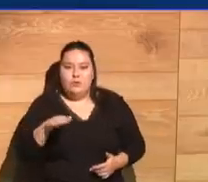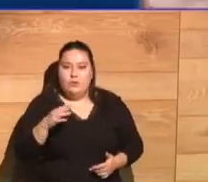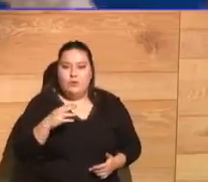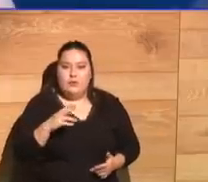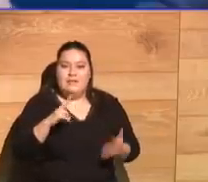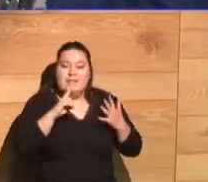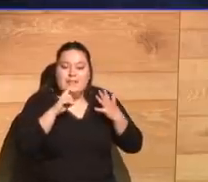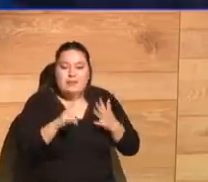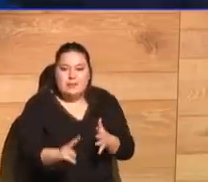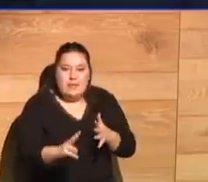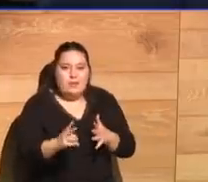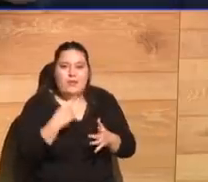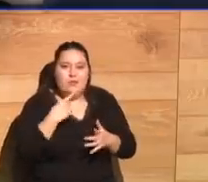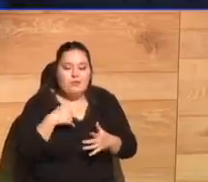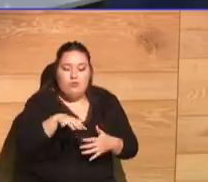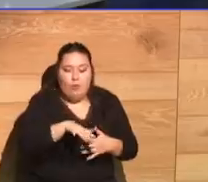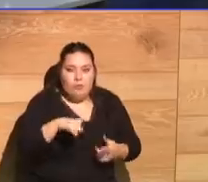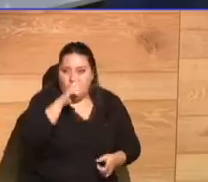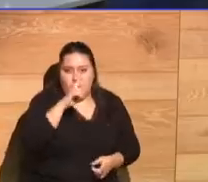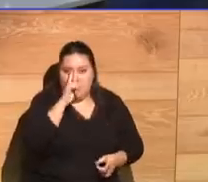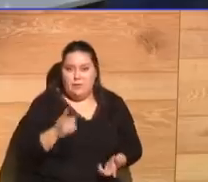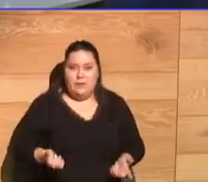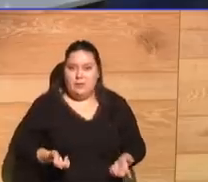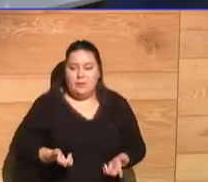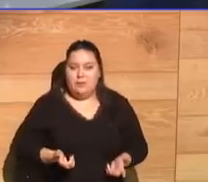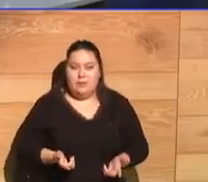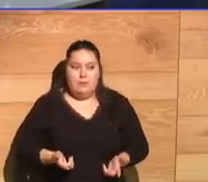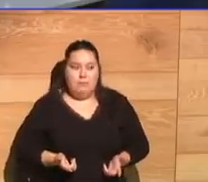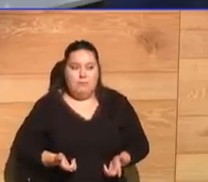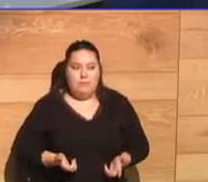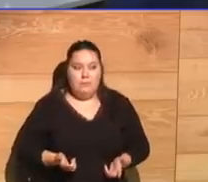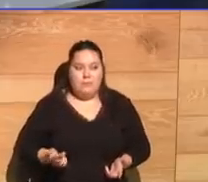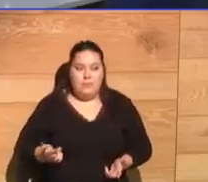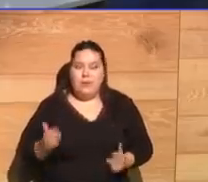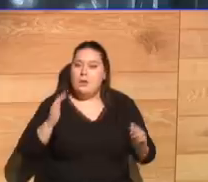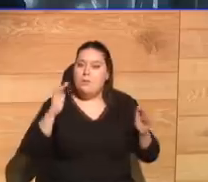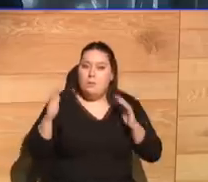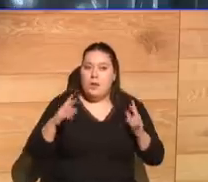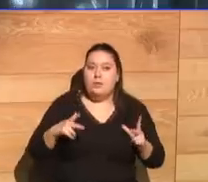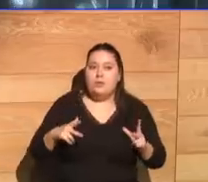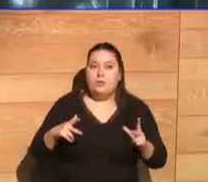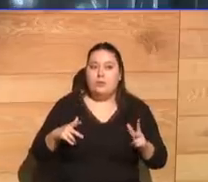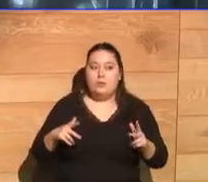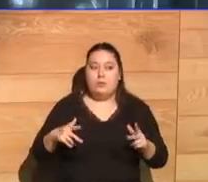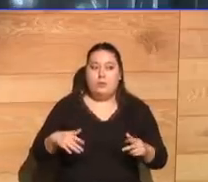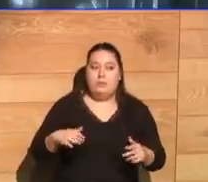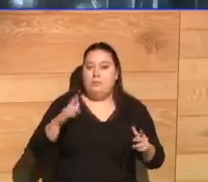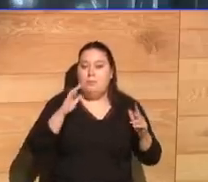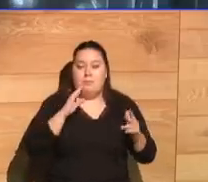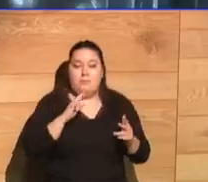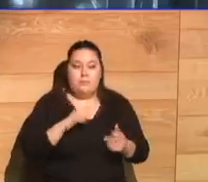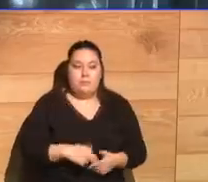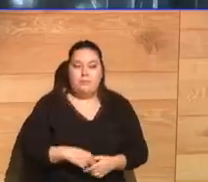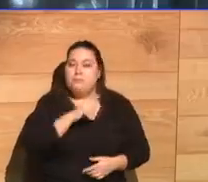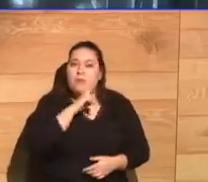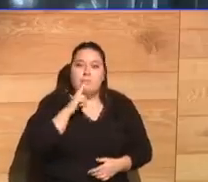no es verdad, es Superman, se puede acercar a su casa en cualquier momento, va volando, le dice... Cuando hayamos terminado este viaje... Dice Marlon...